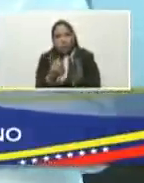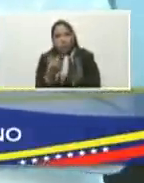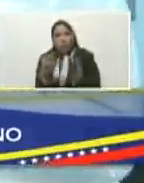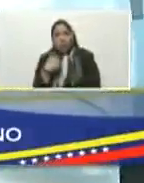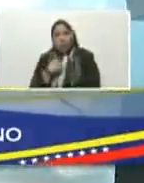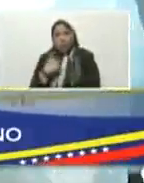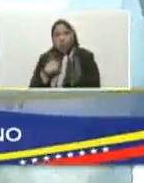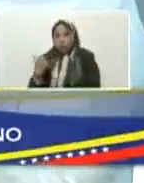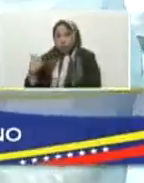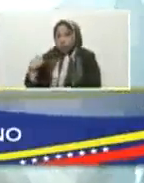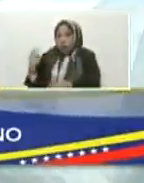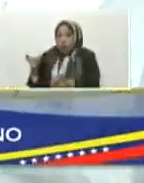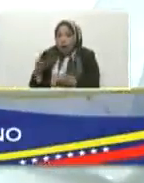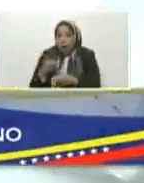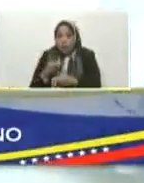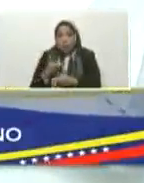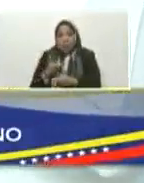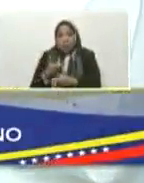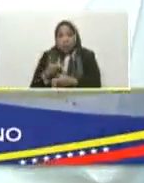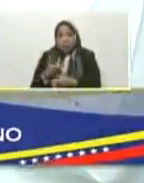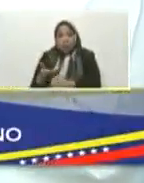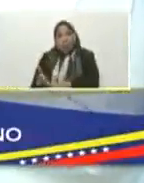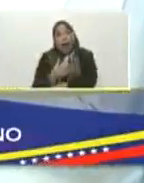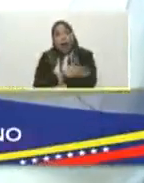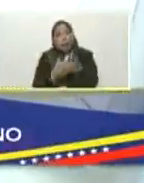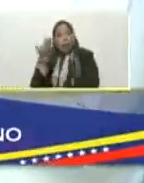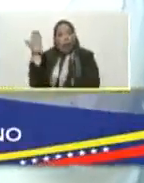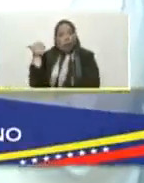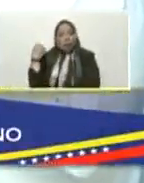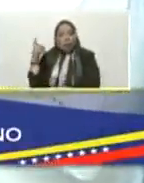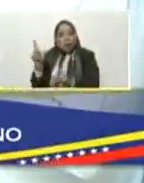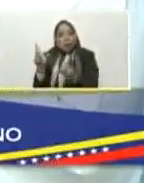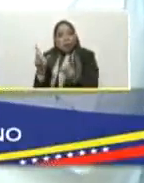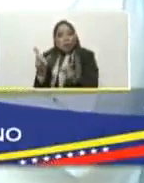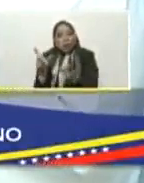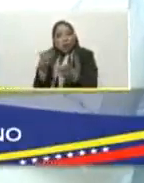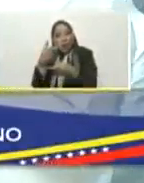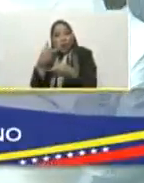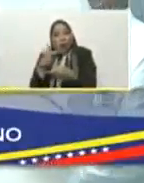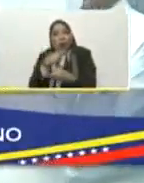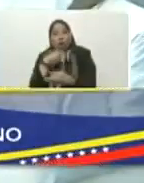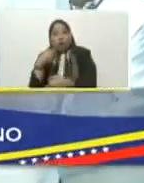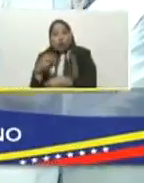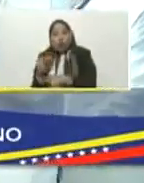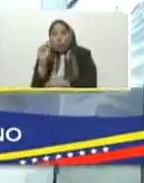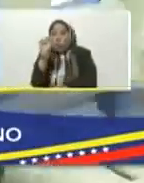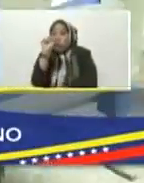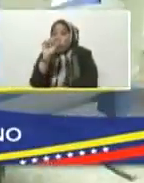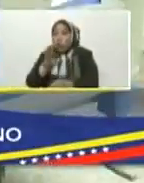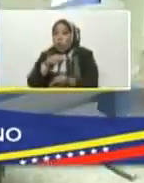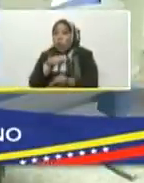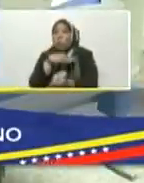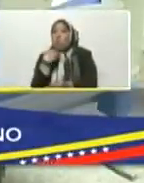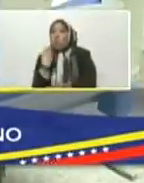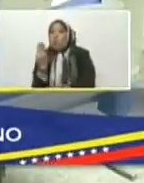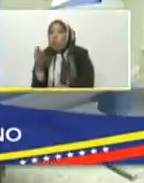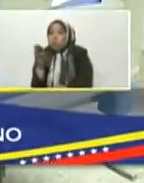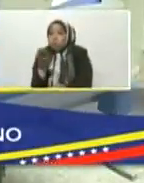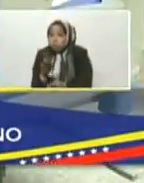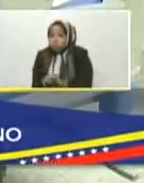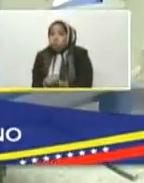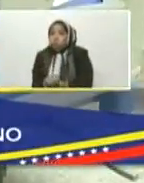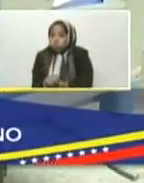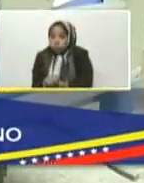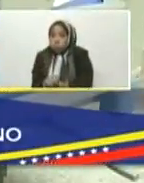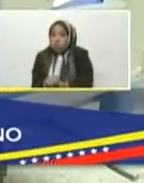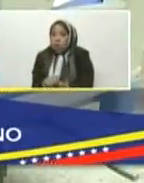oncológico. Yo cuando a mí me dio el cáncer, bueno, casi me liquida, la esperanza la tenía yo en